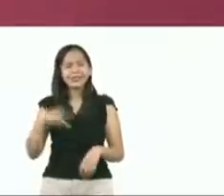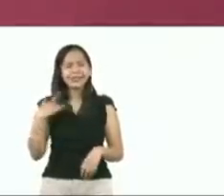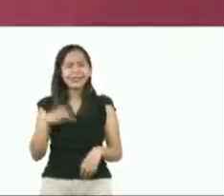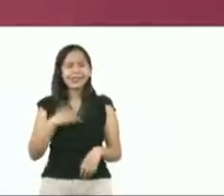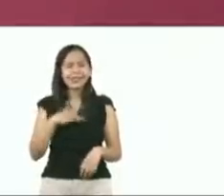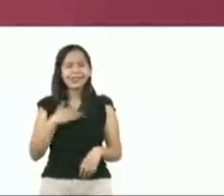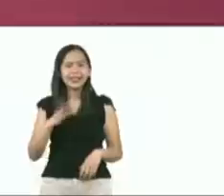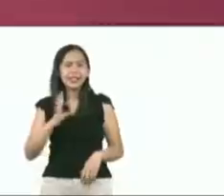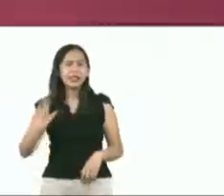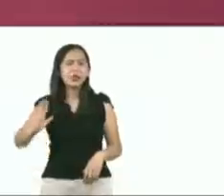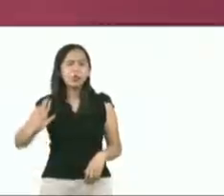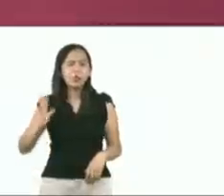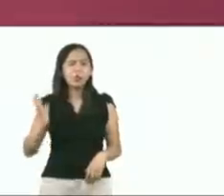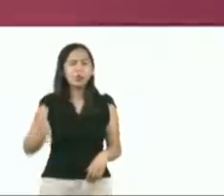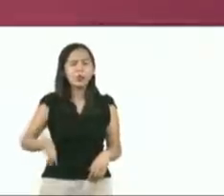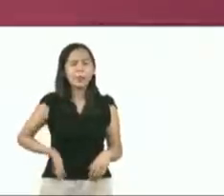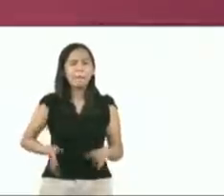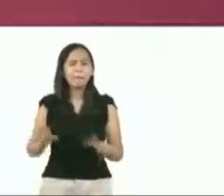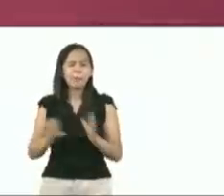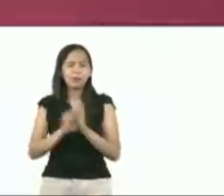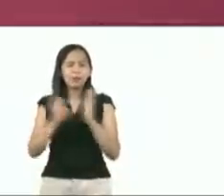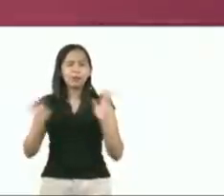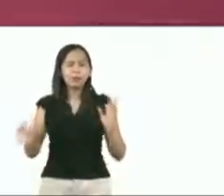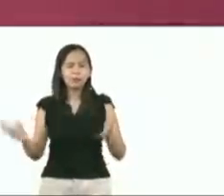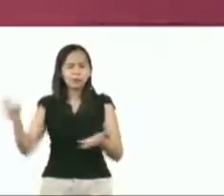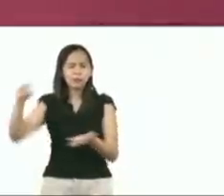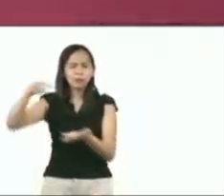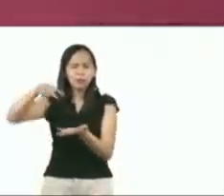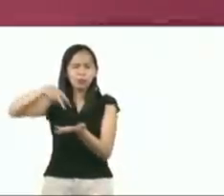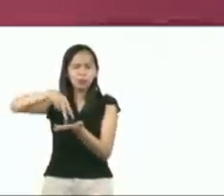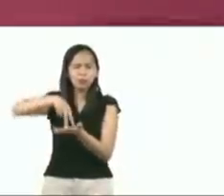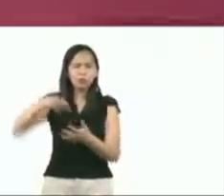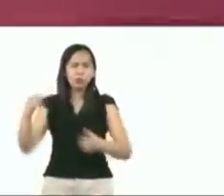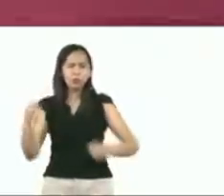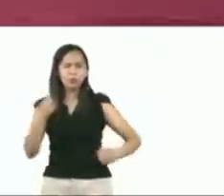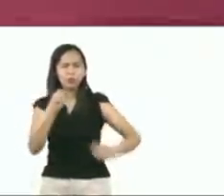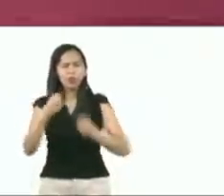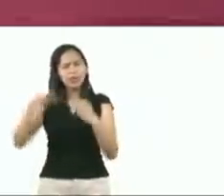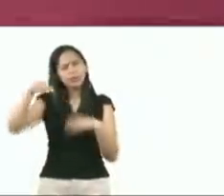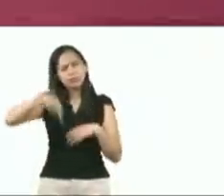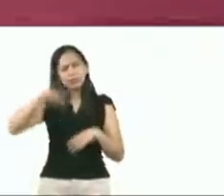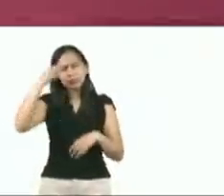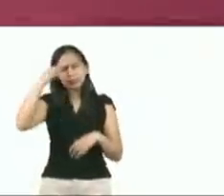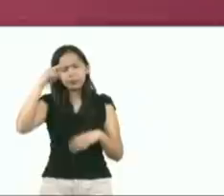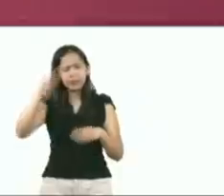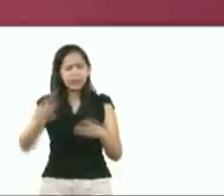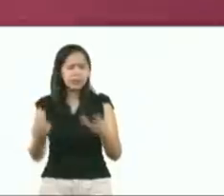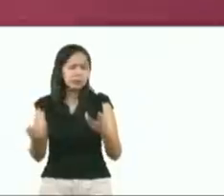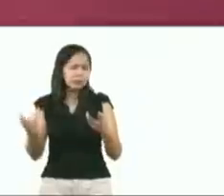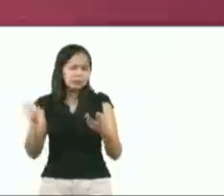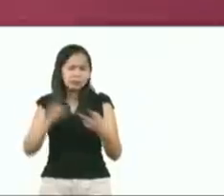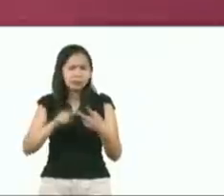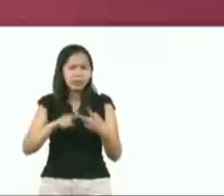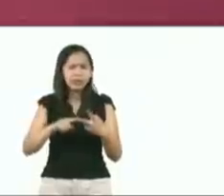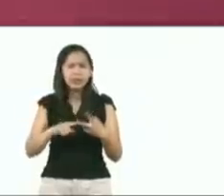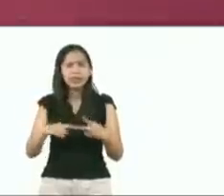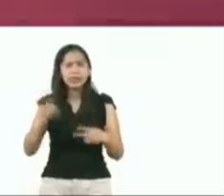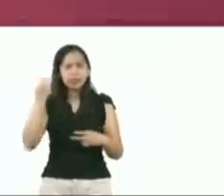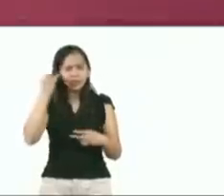días. Cuando suben al ring en México, en la provincia, en Japón, en Tailandia,